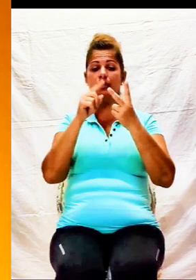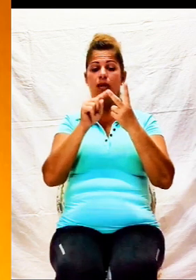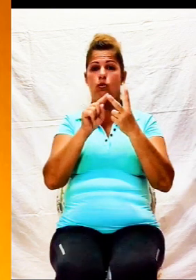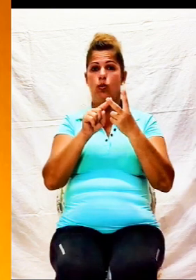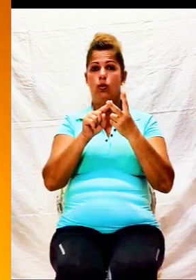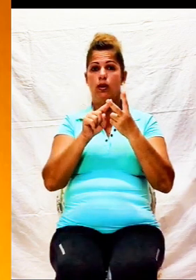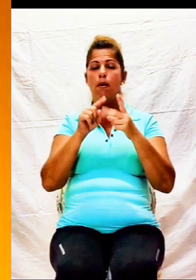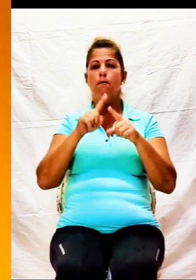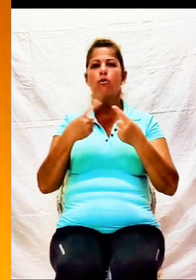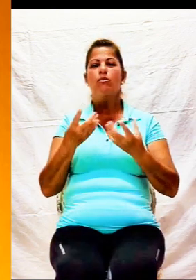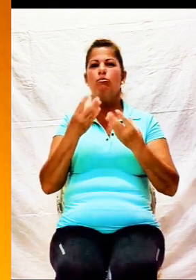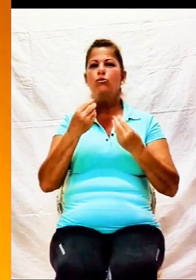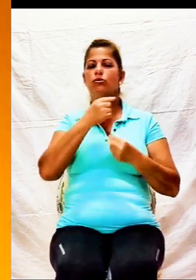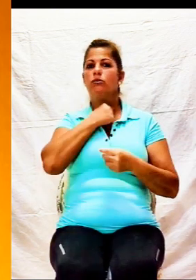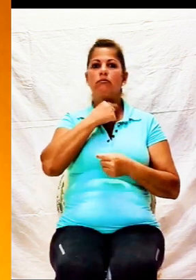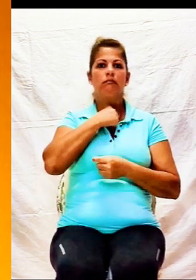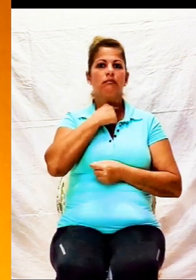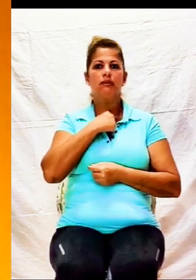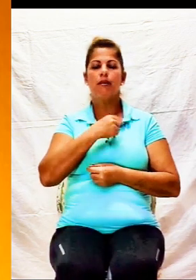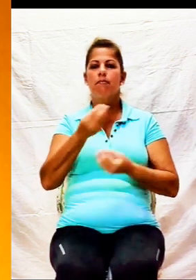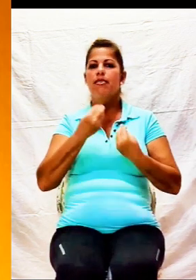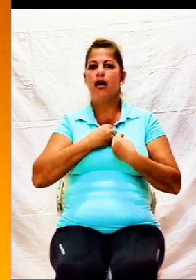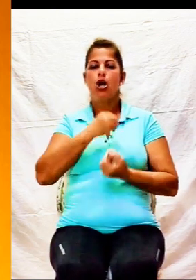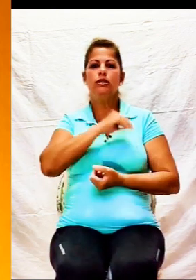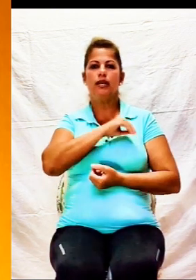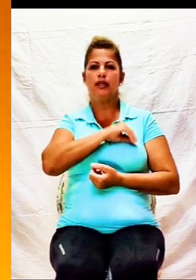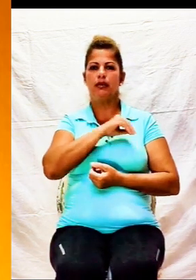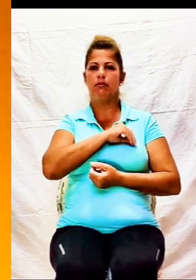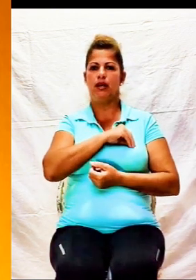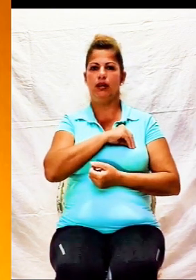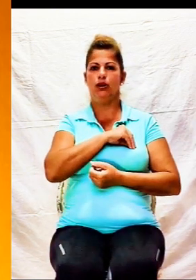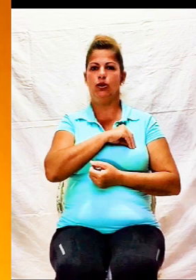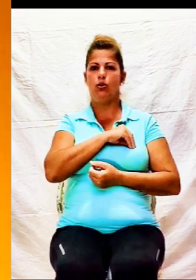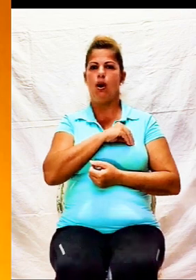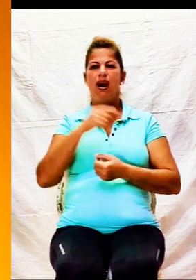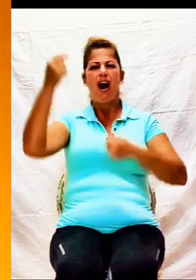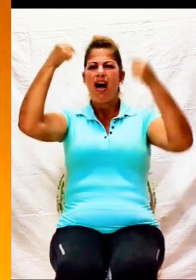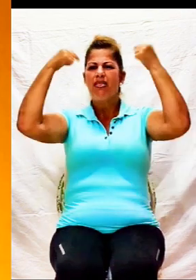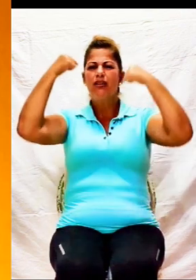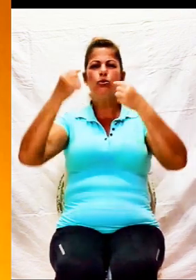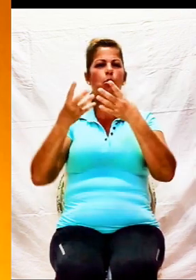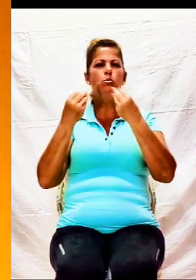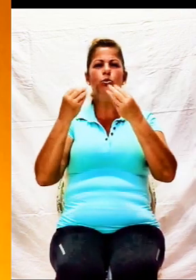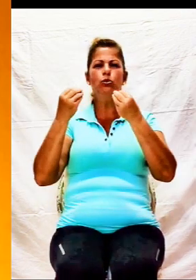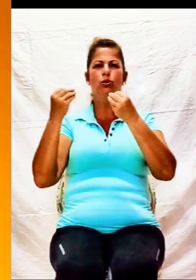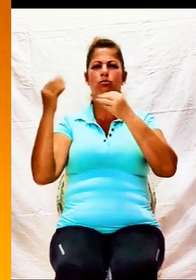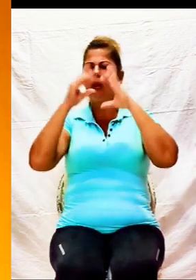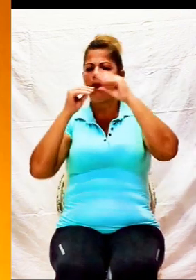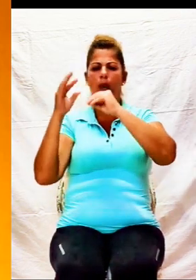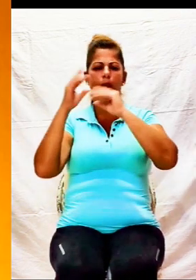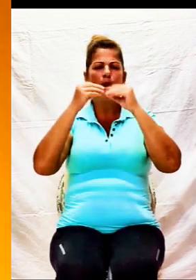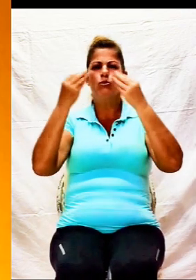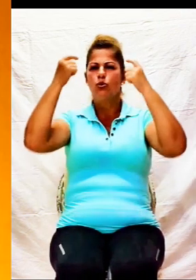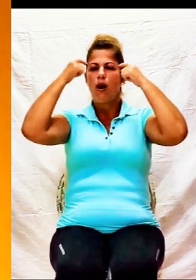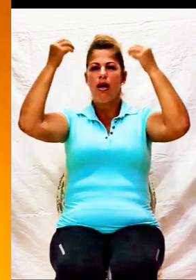la segunda, por la ansiedad que crean los sentimientos que acompañan al parloteo